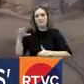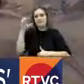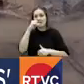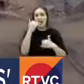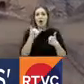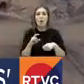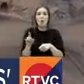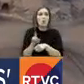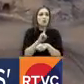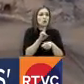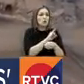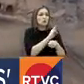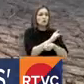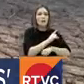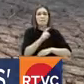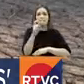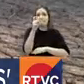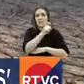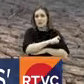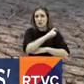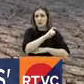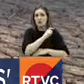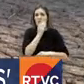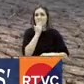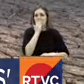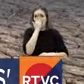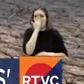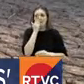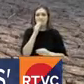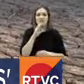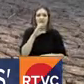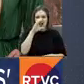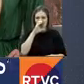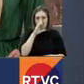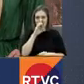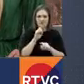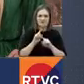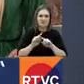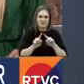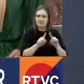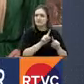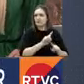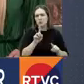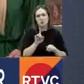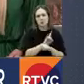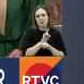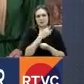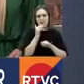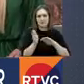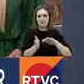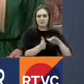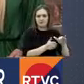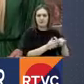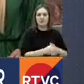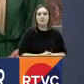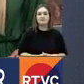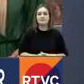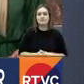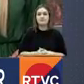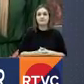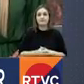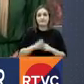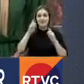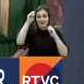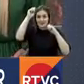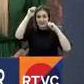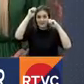y no dependencia del petróleo, gas y carbón por parte de la humanidad. El ex general de inteligencia del chavismo, Hugo El